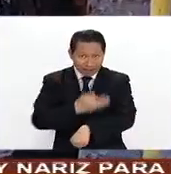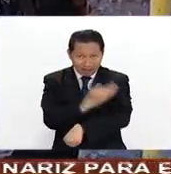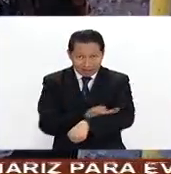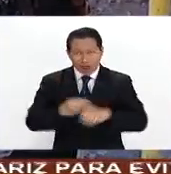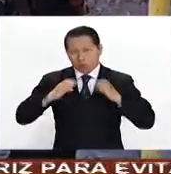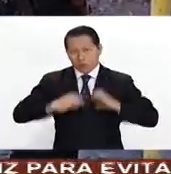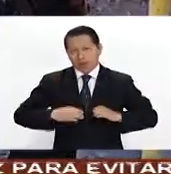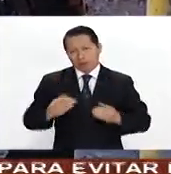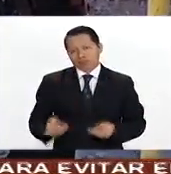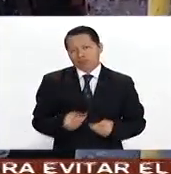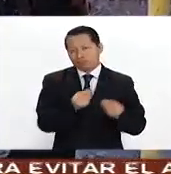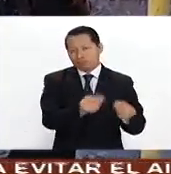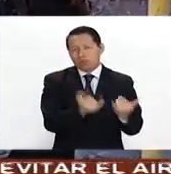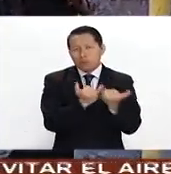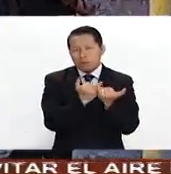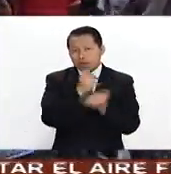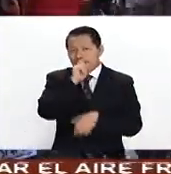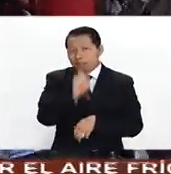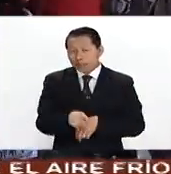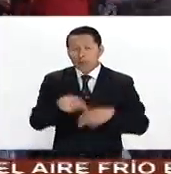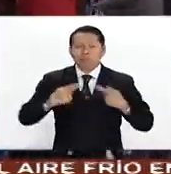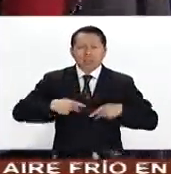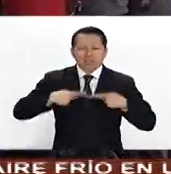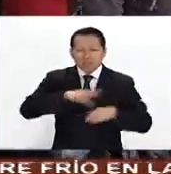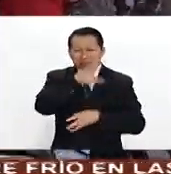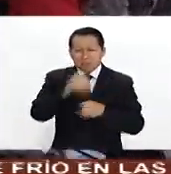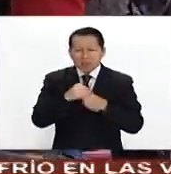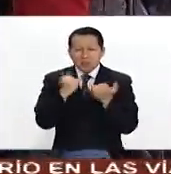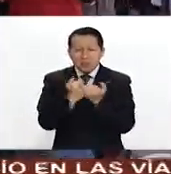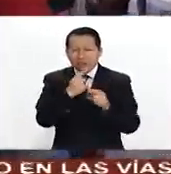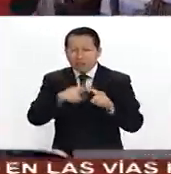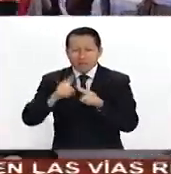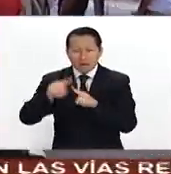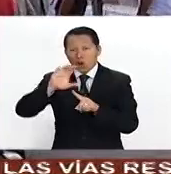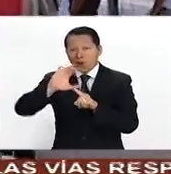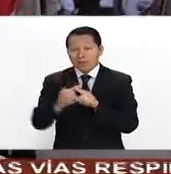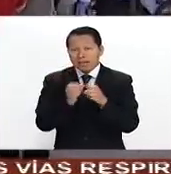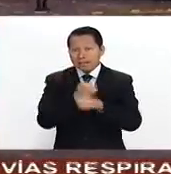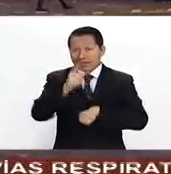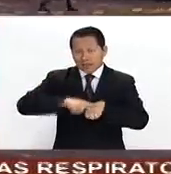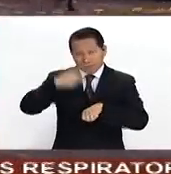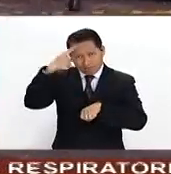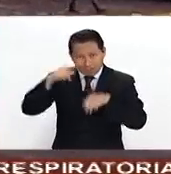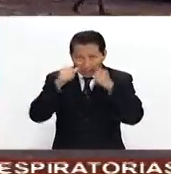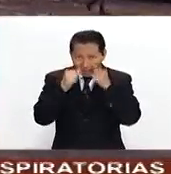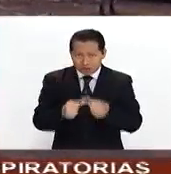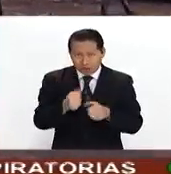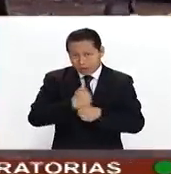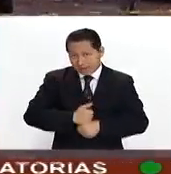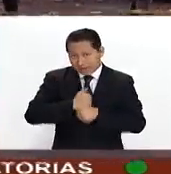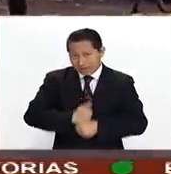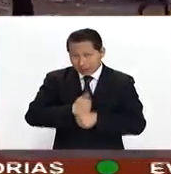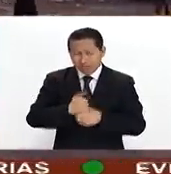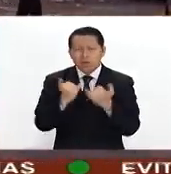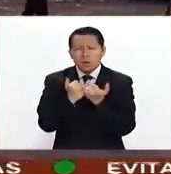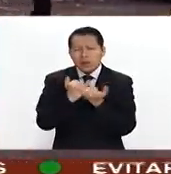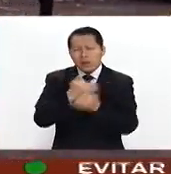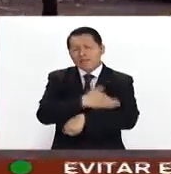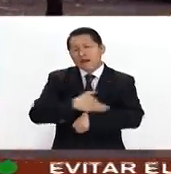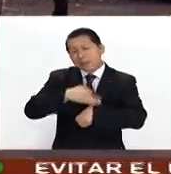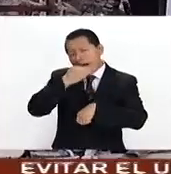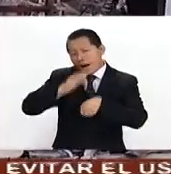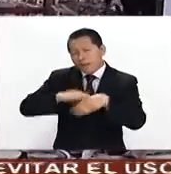Personal especializado en la materia, así como de apoyo y contención de la Comisión Estatal de Atención a Víctimas, explicó a los familiares